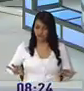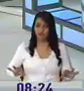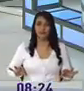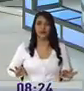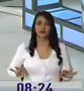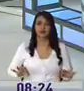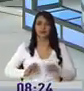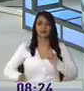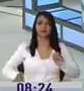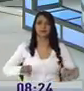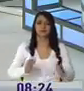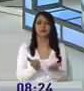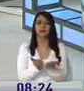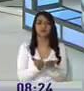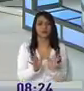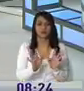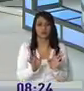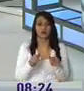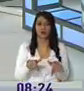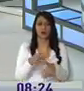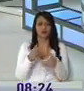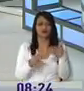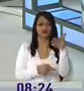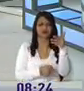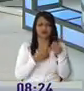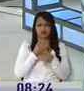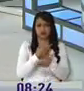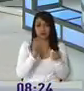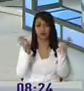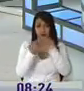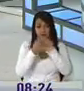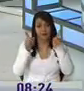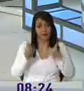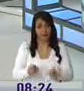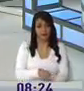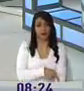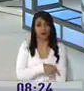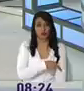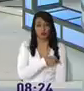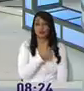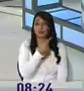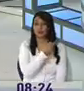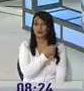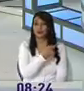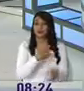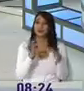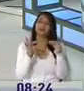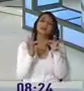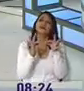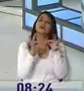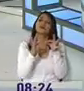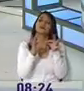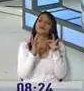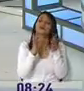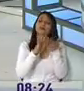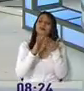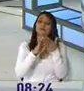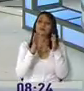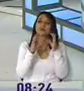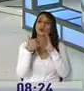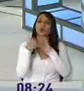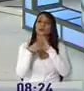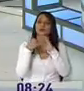no votar la basura en fin Hay un montón de cosas que hay que ir cambiando los hábitos en pantalla sección WhatsApp el 098